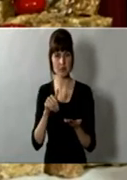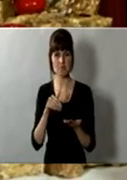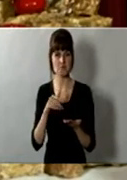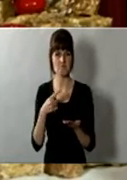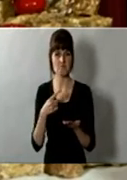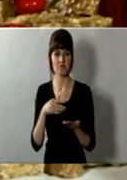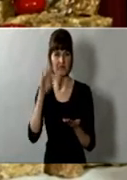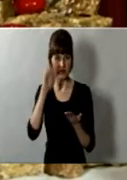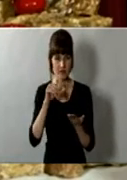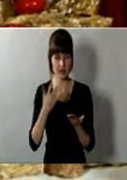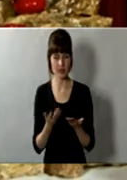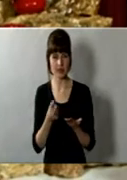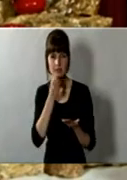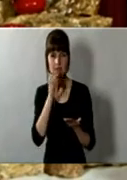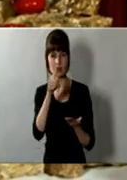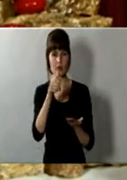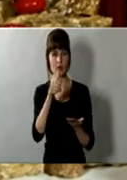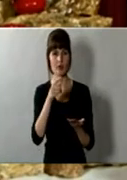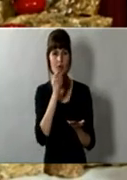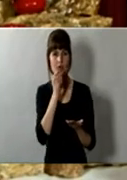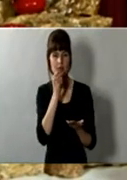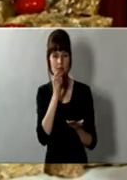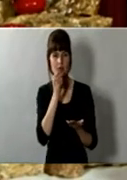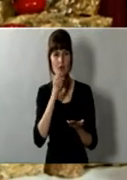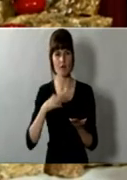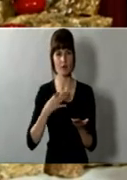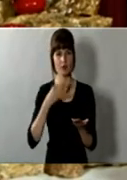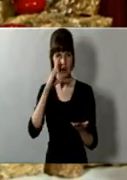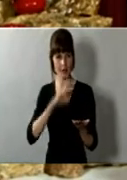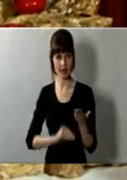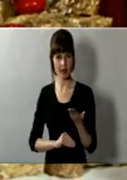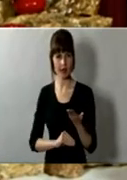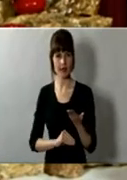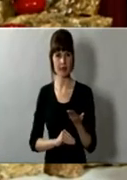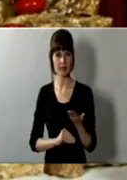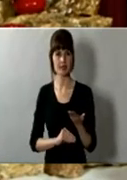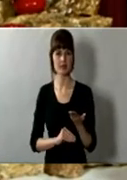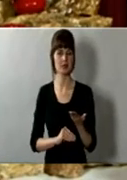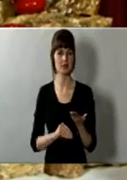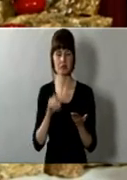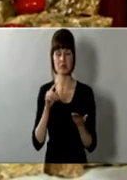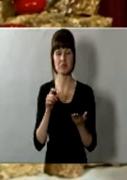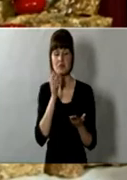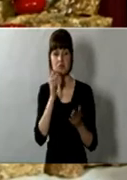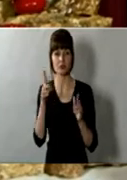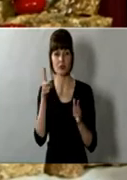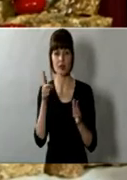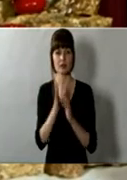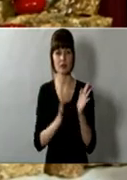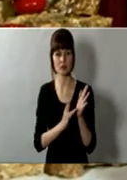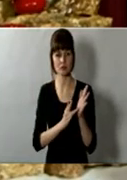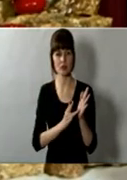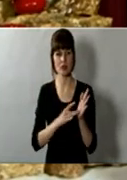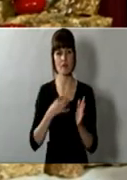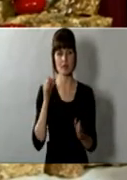tu vida Tú pierdes el sabor El gusto Del condimento Que es Jesucristo Tampoco vas a estar bien